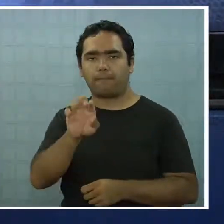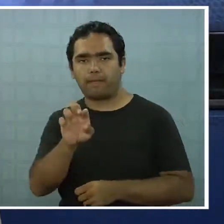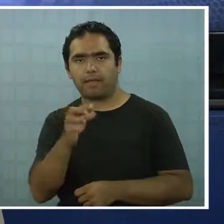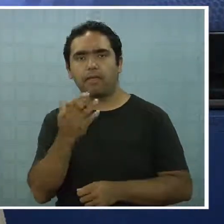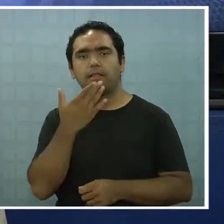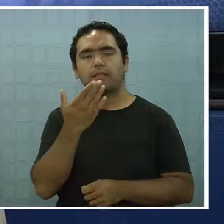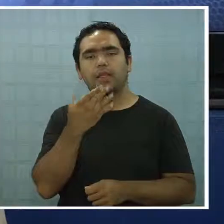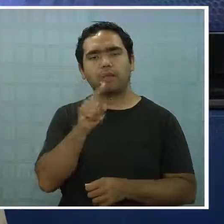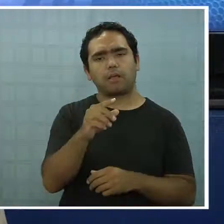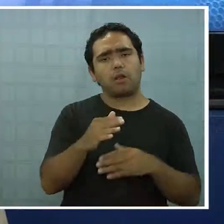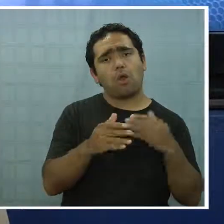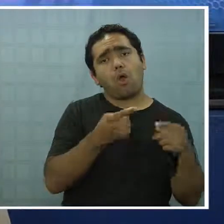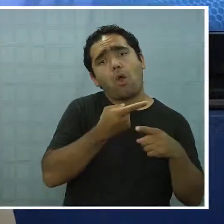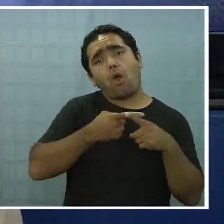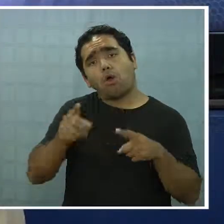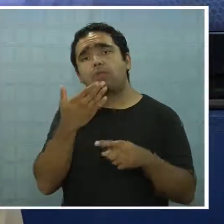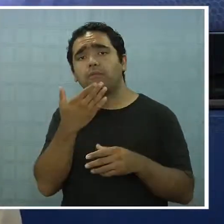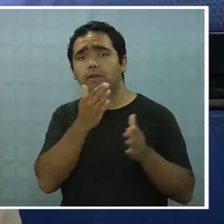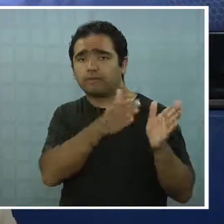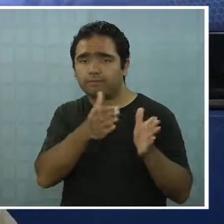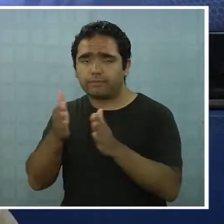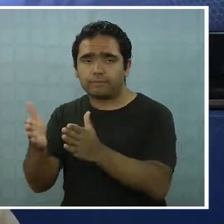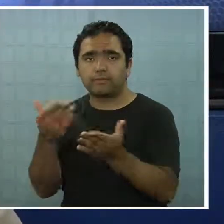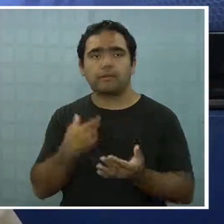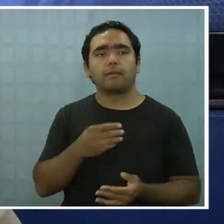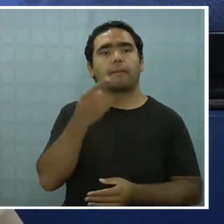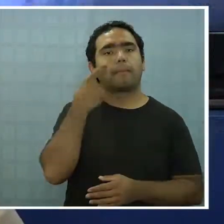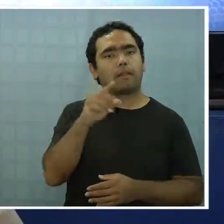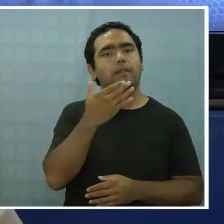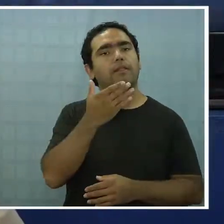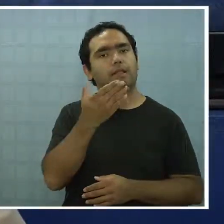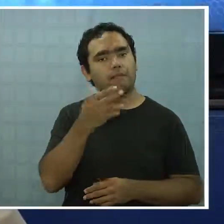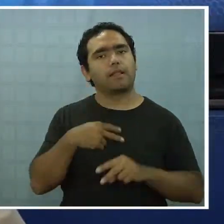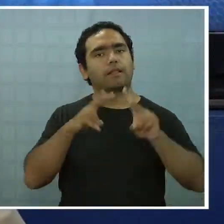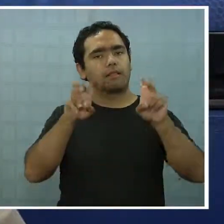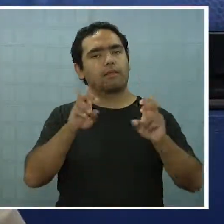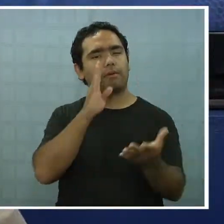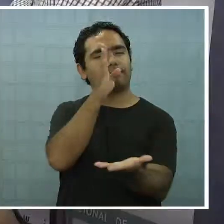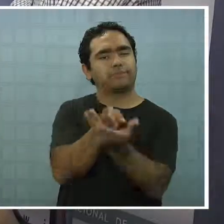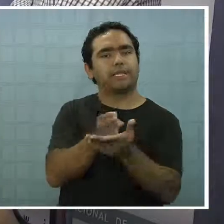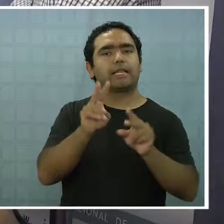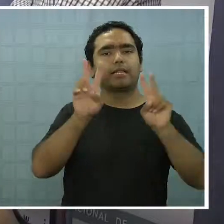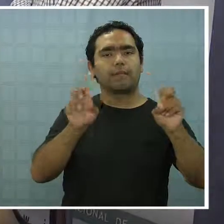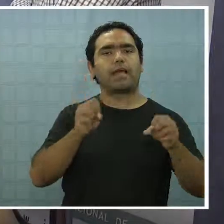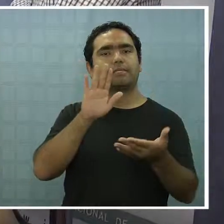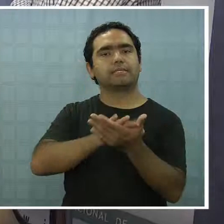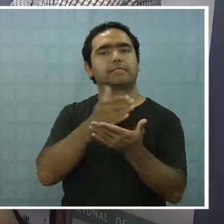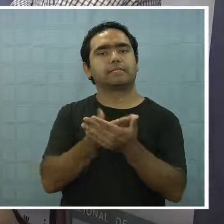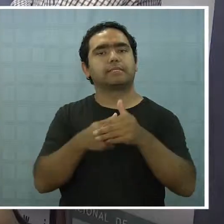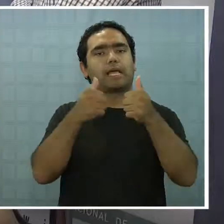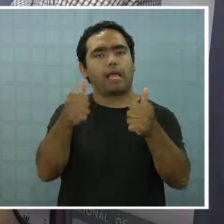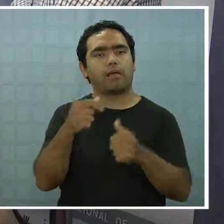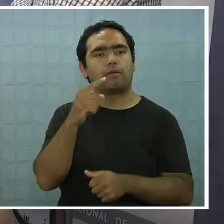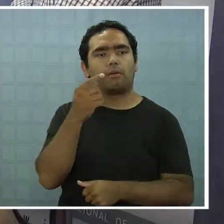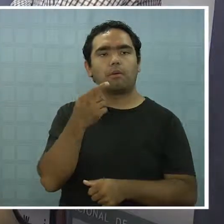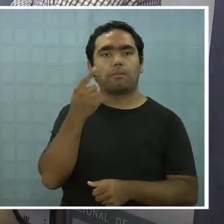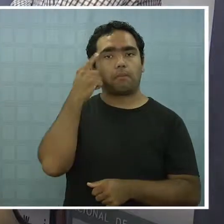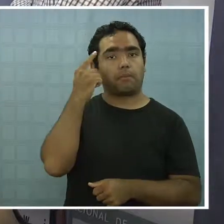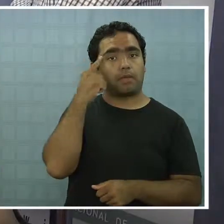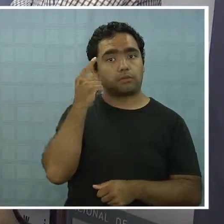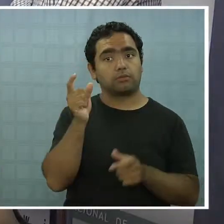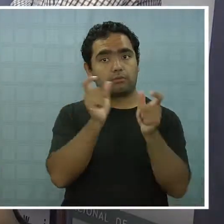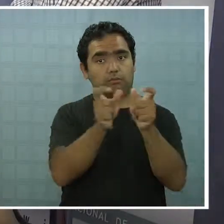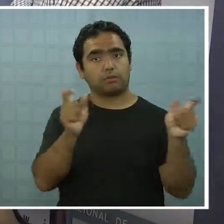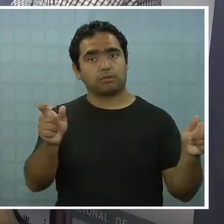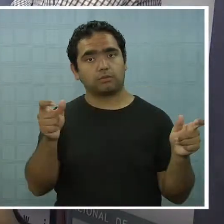otros pasos que pudieran seguir. Pero también vamos a tener que tener mano en salud. Yo creo que la población está demasiado agotada